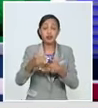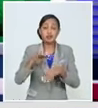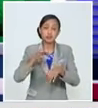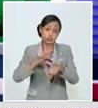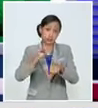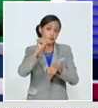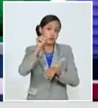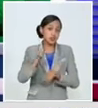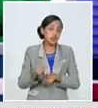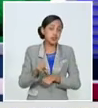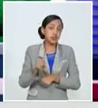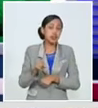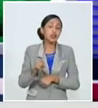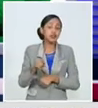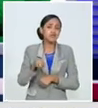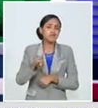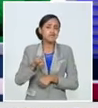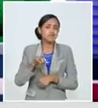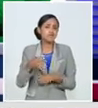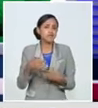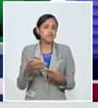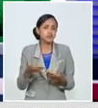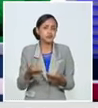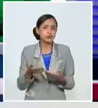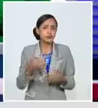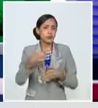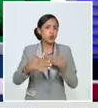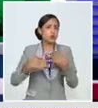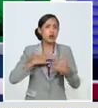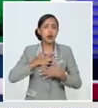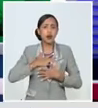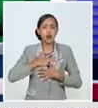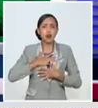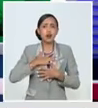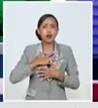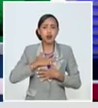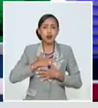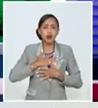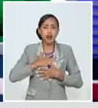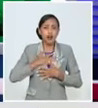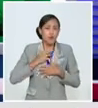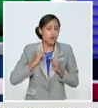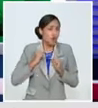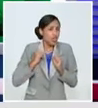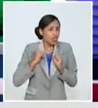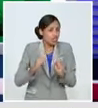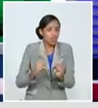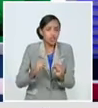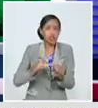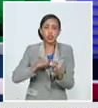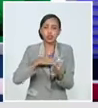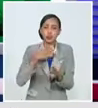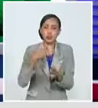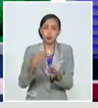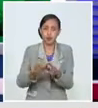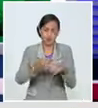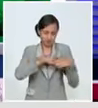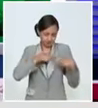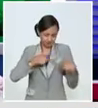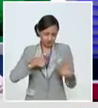tuvo un distrés respiratorio muy fuerte y posteriormente hace una parada